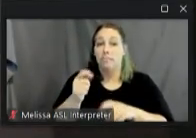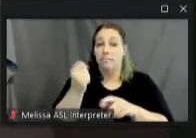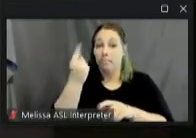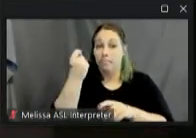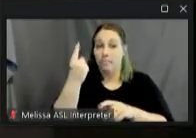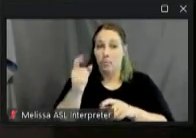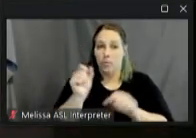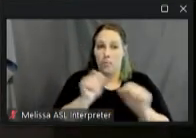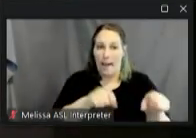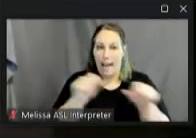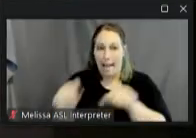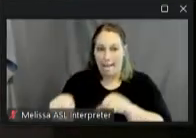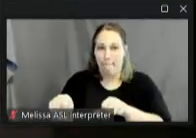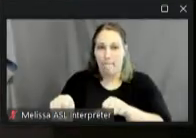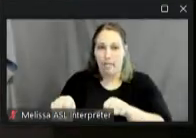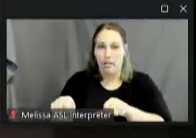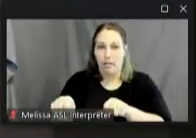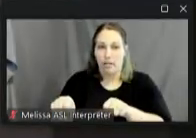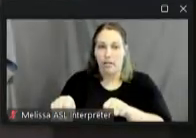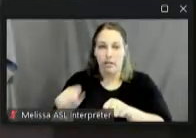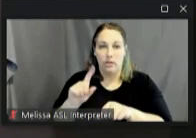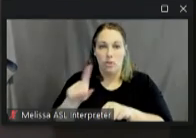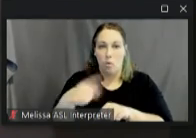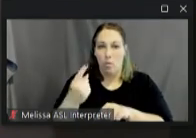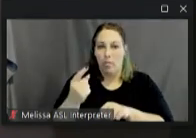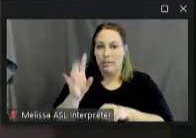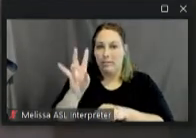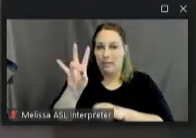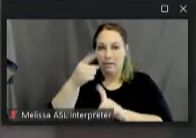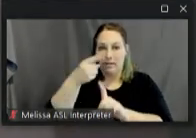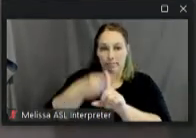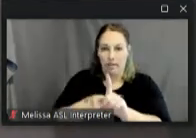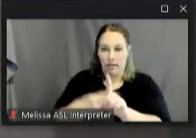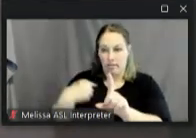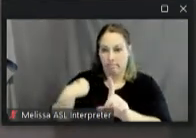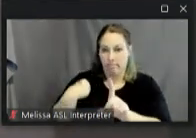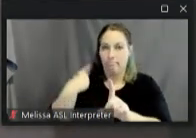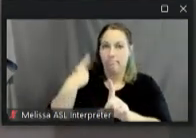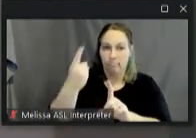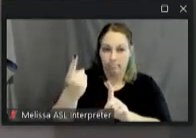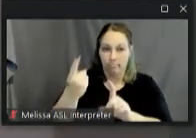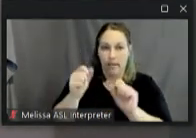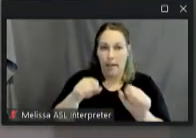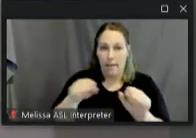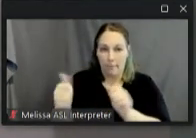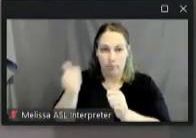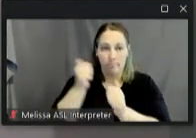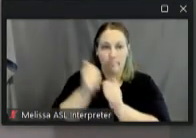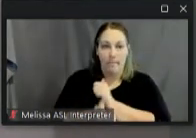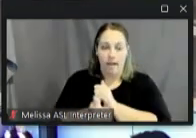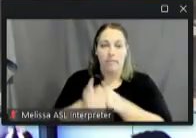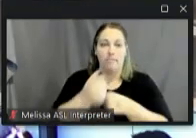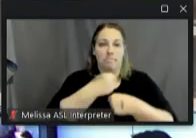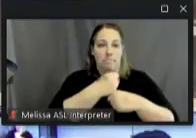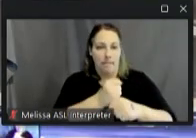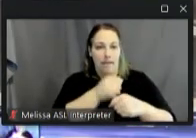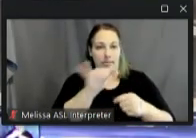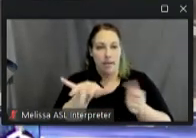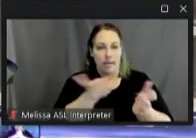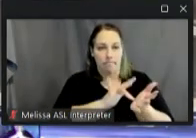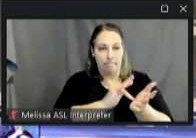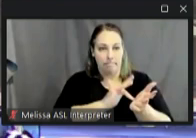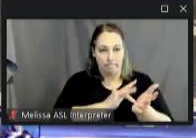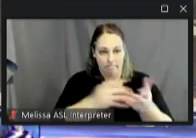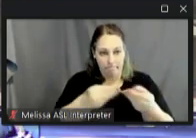7 meses hemos logrado que la PAE finalmente esté accesible en muchas de las farmacias, de